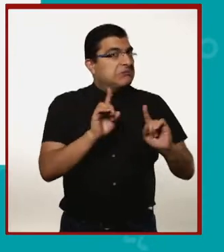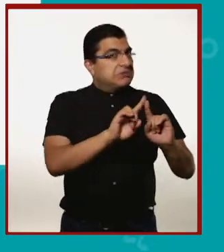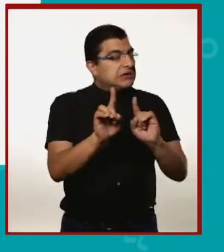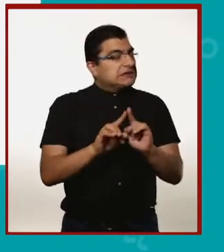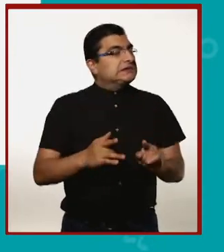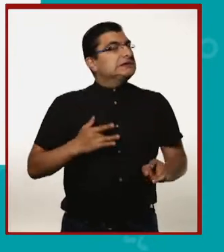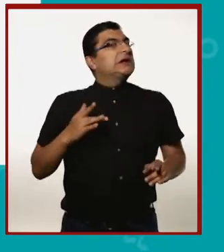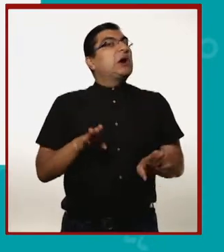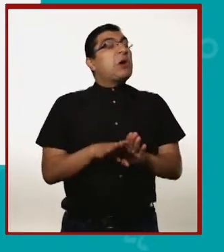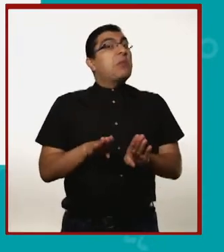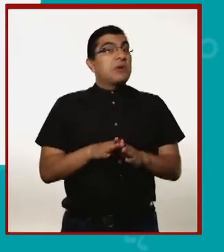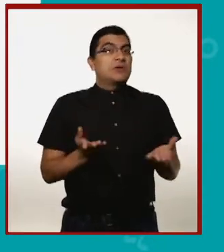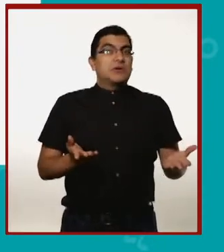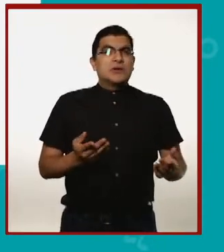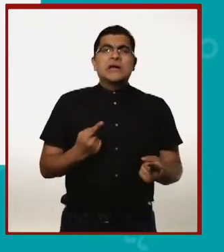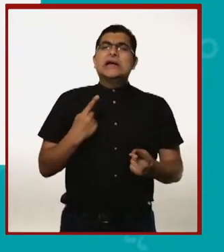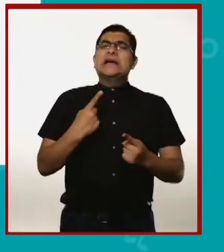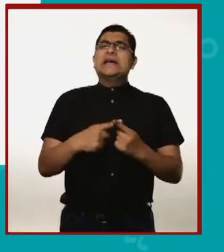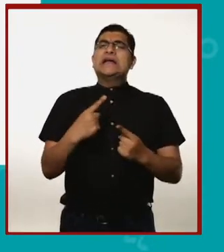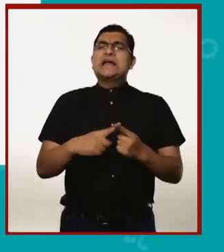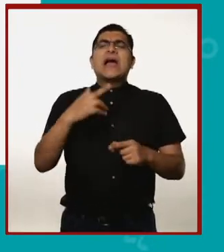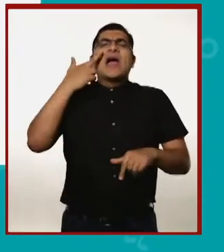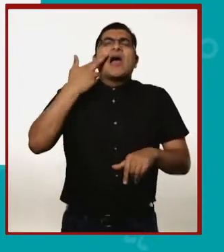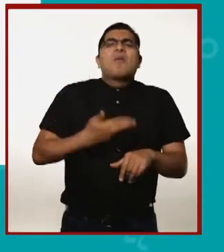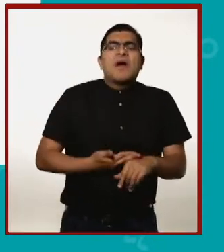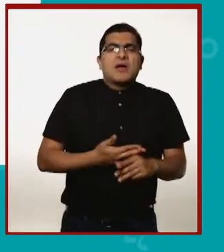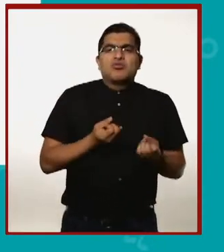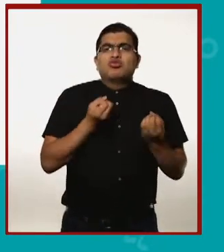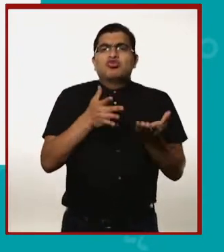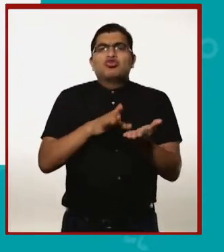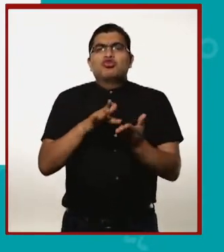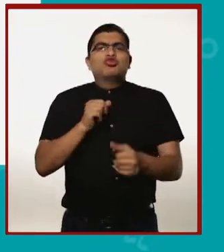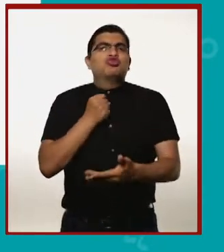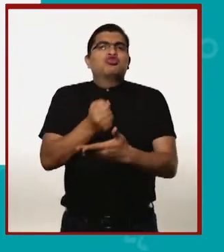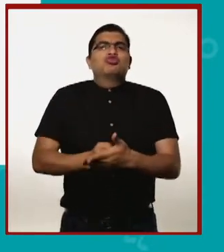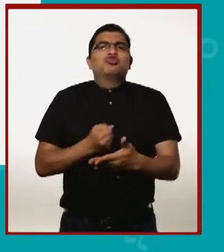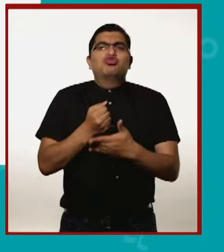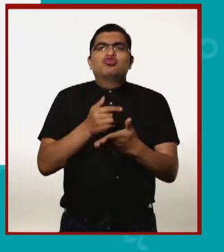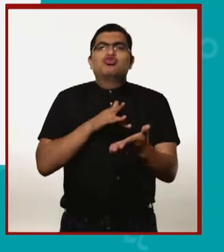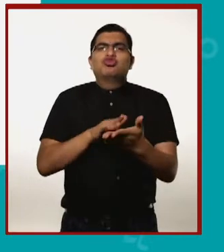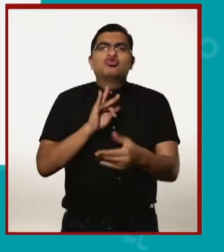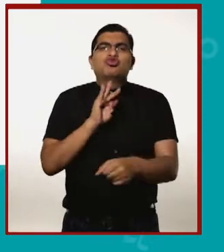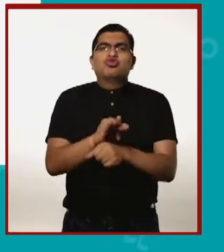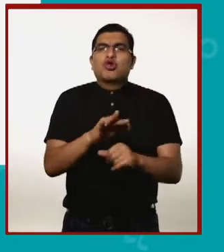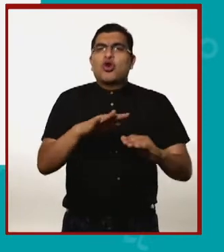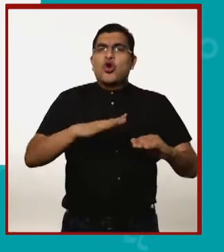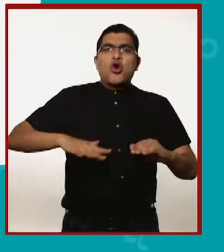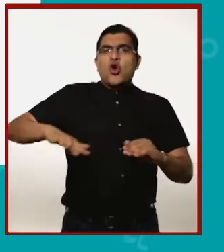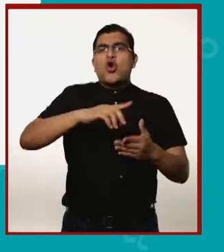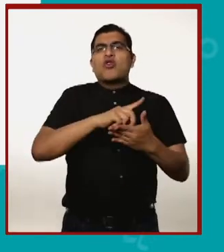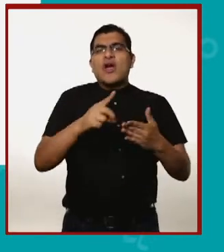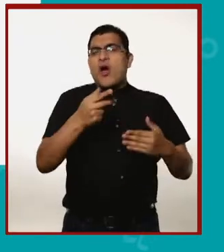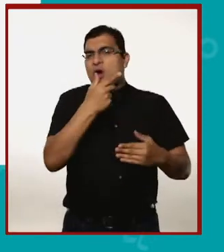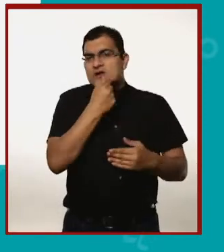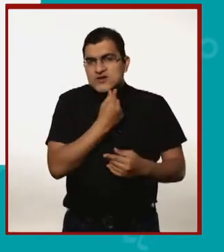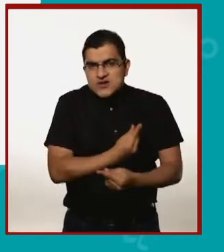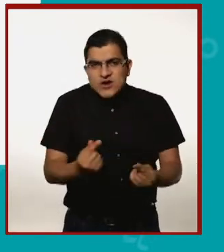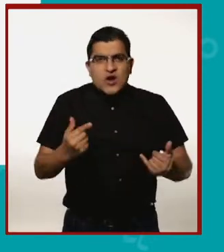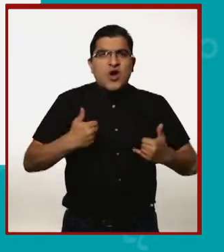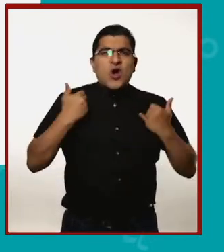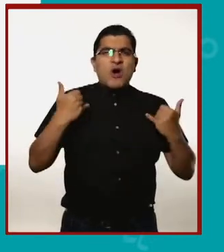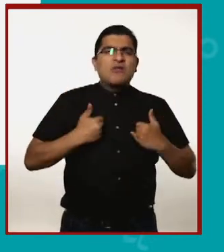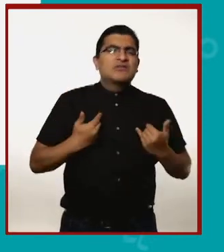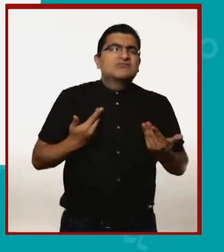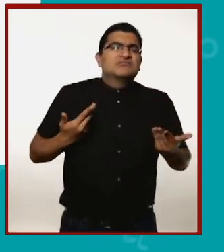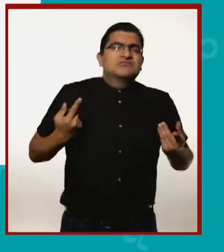situaciones. ¿A quién o a quiénes corresponde dar la lucha política por la difusión de los derechos del